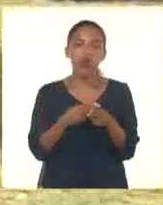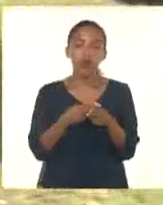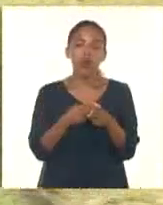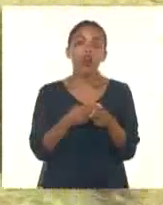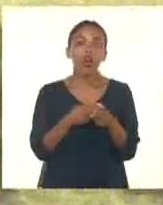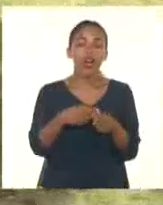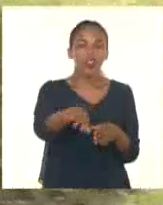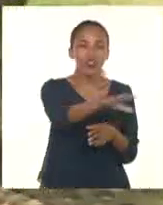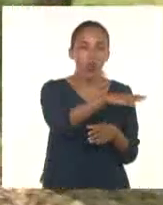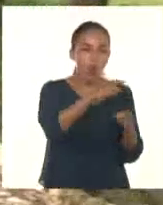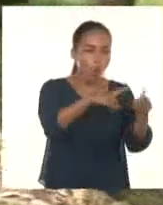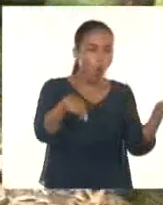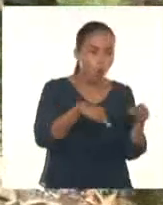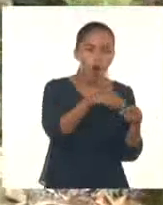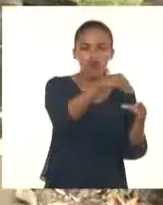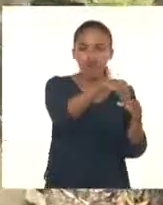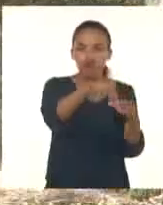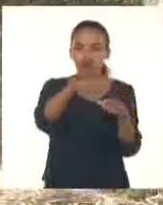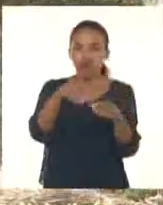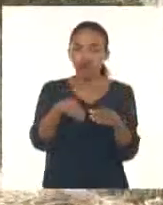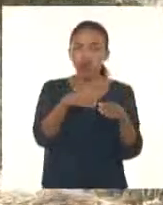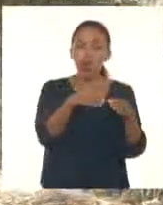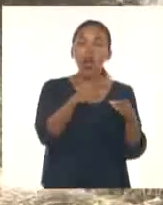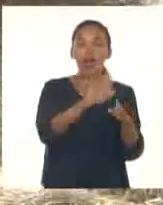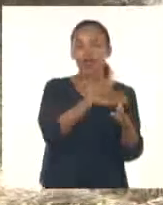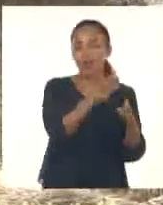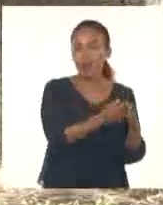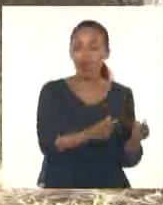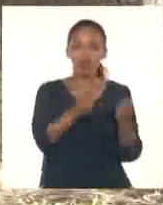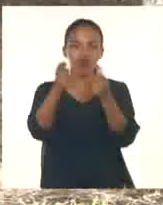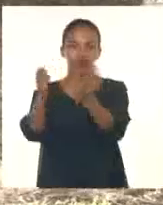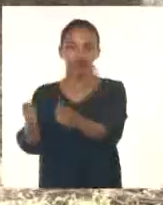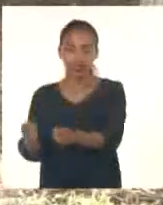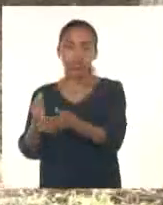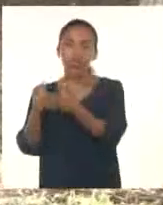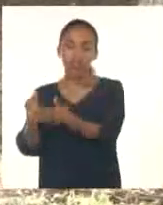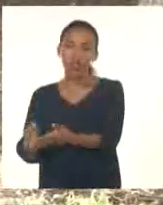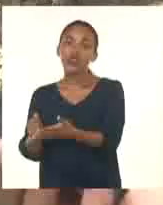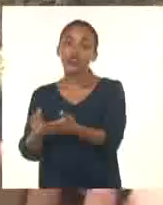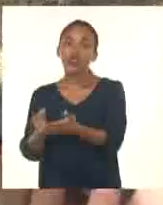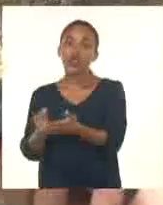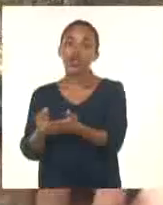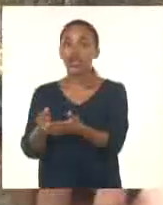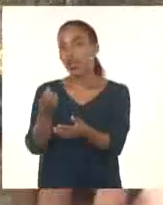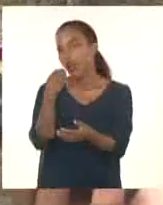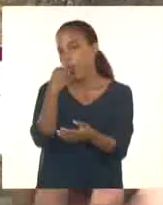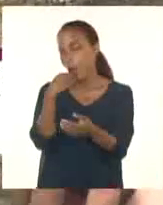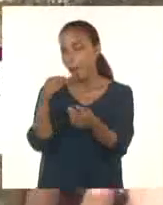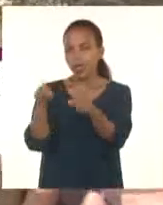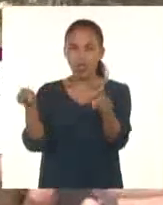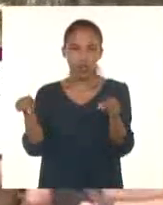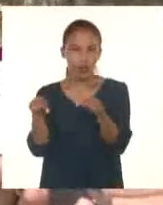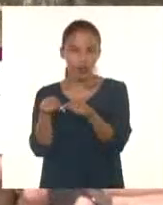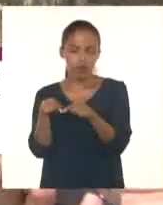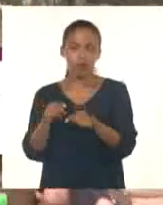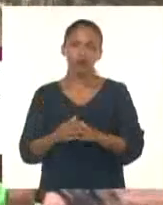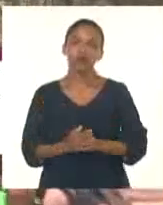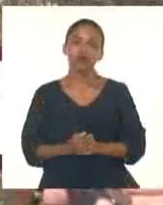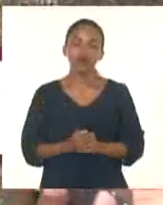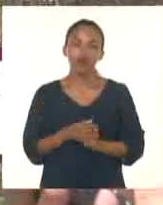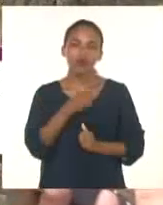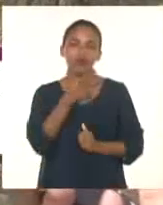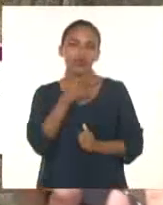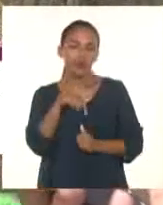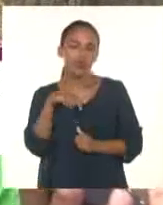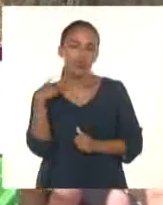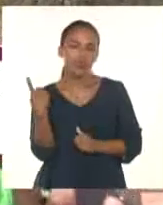que posibilita el suministro permanente de vegetales frescos y orgánicos al hotel. Aquí en el hotel lo que nosotros hacemos es